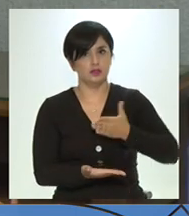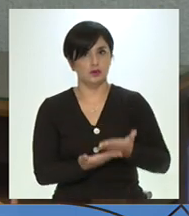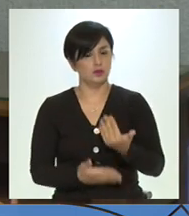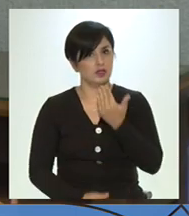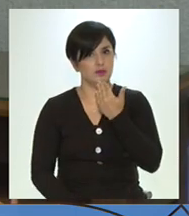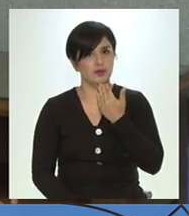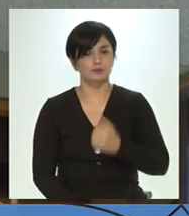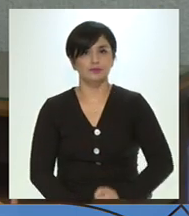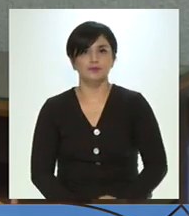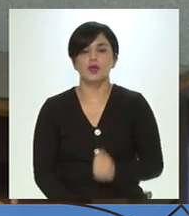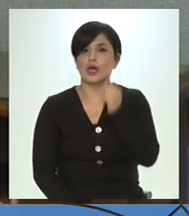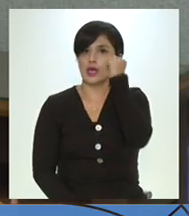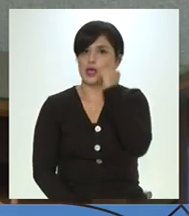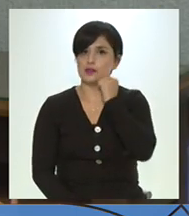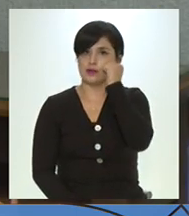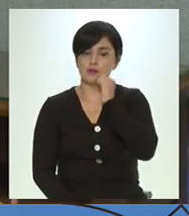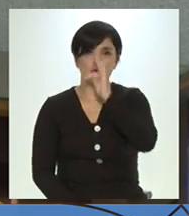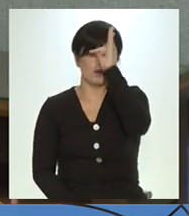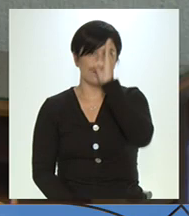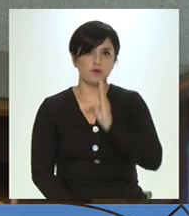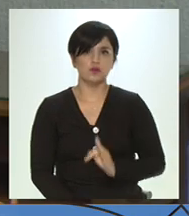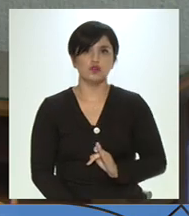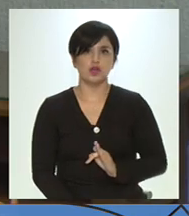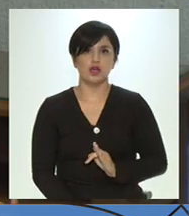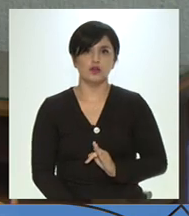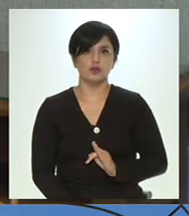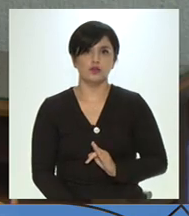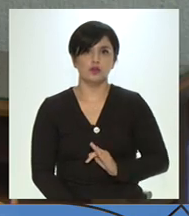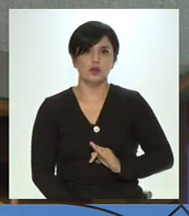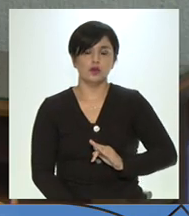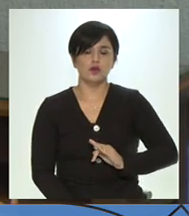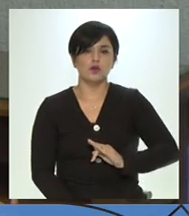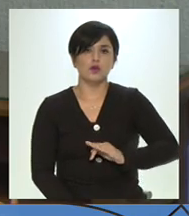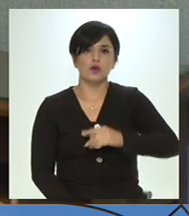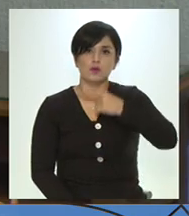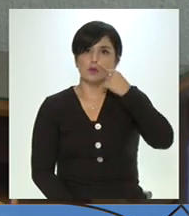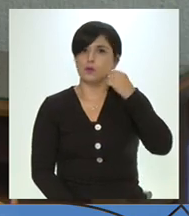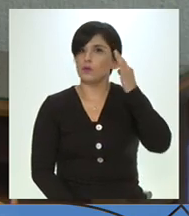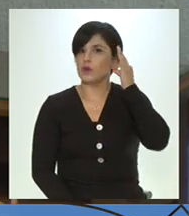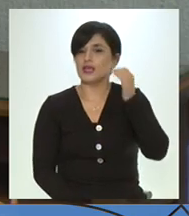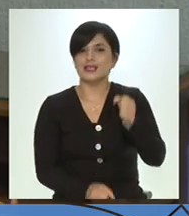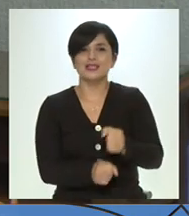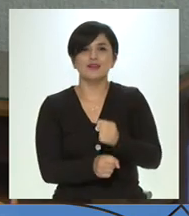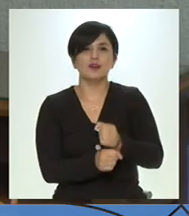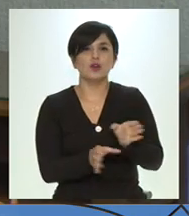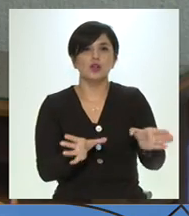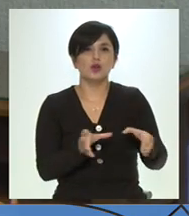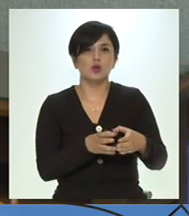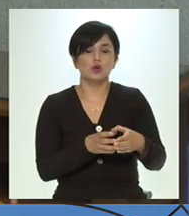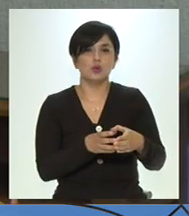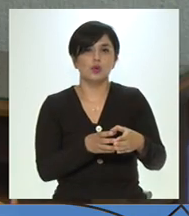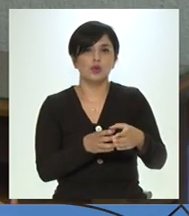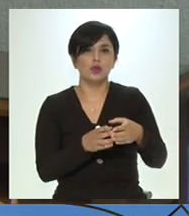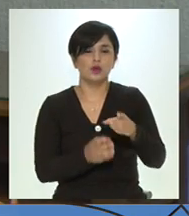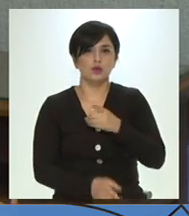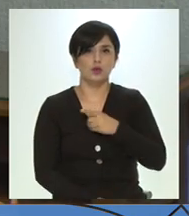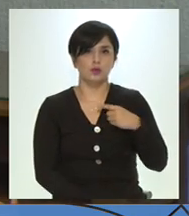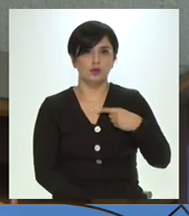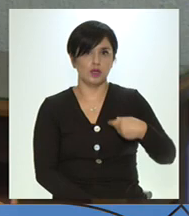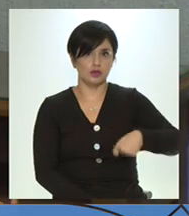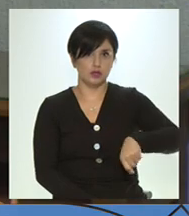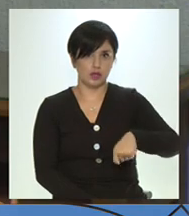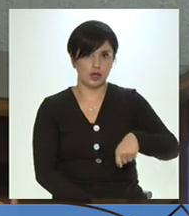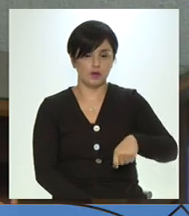estimadas y estimados funcionarios del senado y trabajadores de los equipos parlamentarios quiero